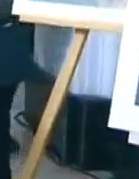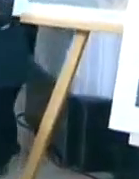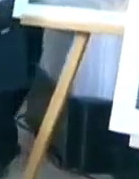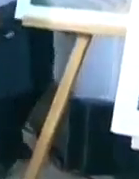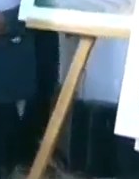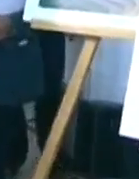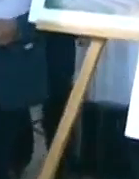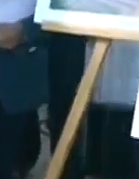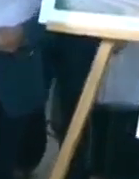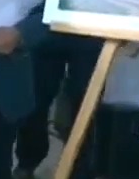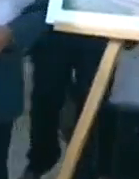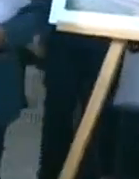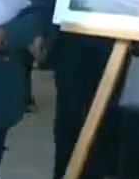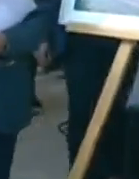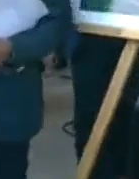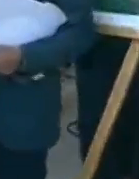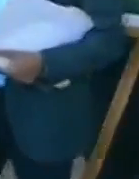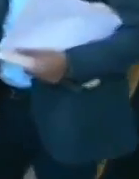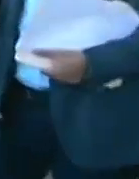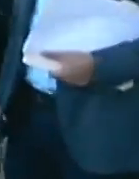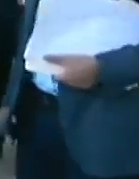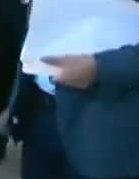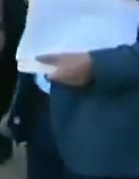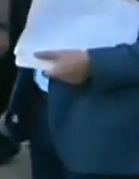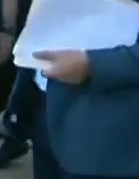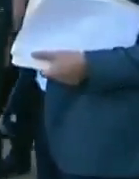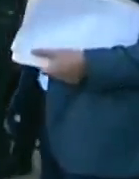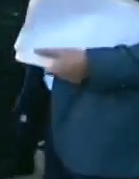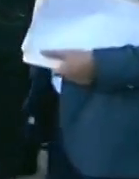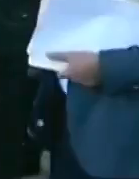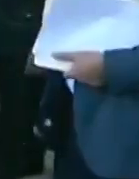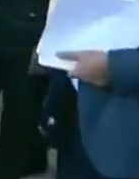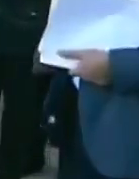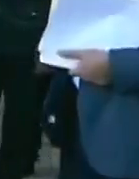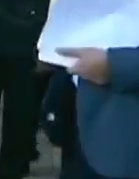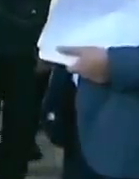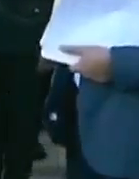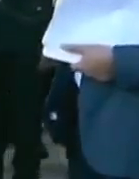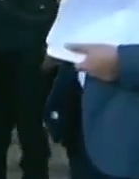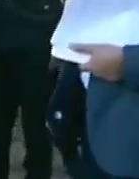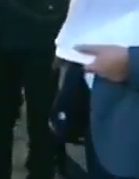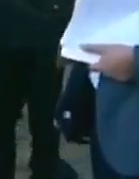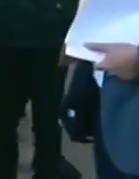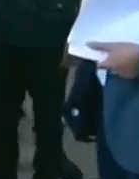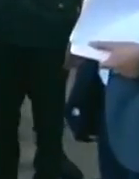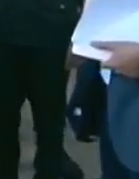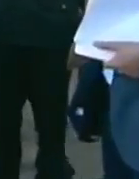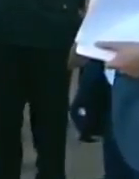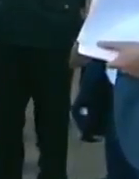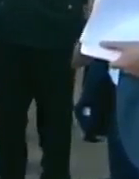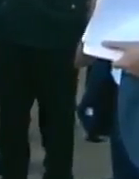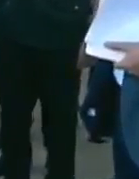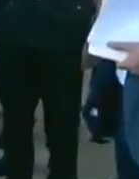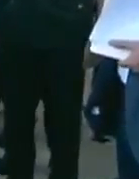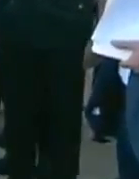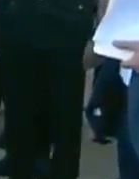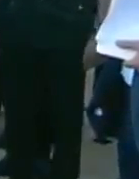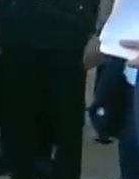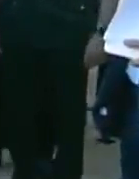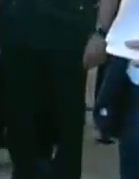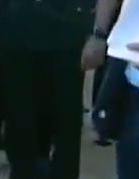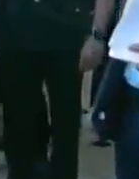Embajador de Vietnam, la República Heroica, hermana y socialista de Vietnam. Mis saludos